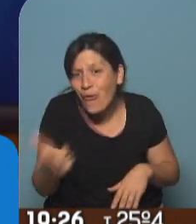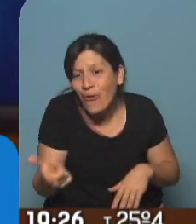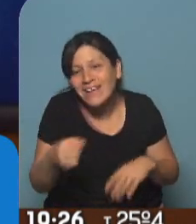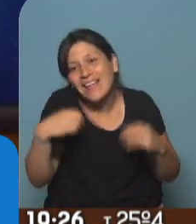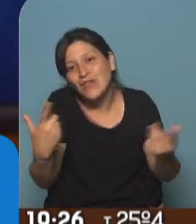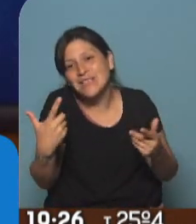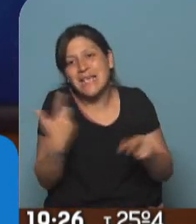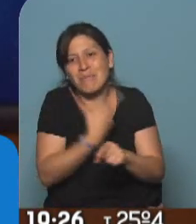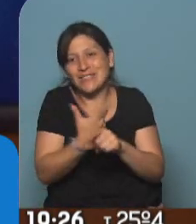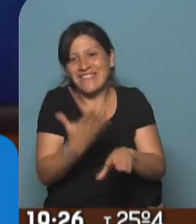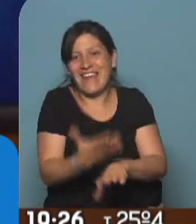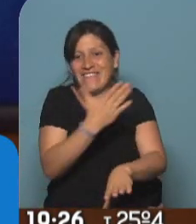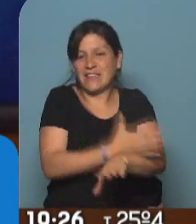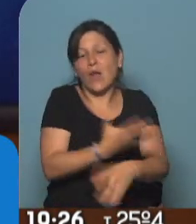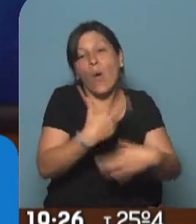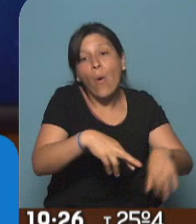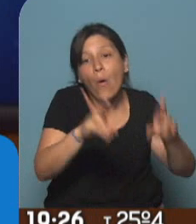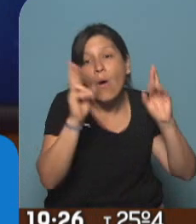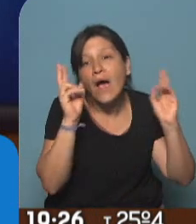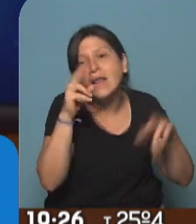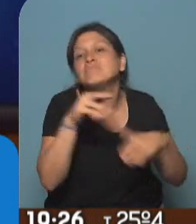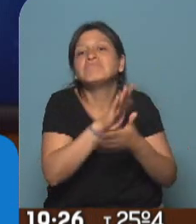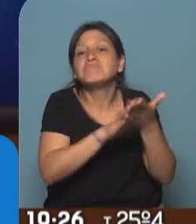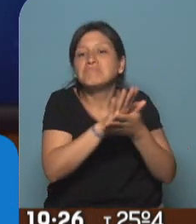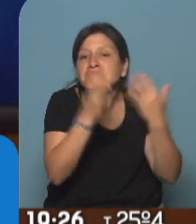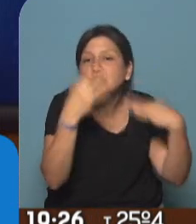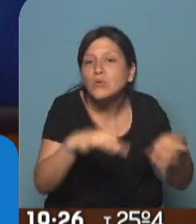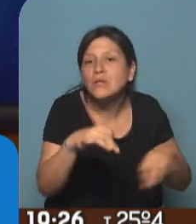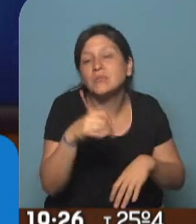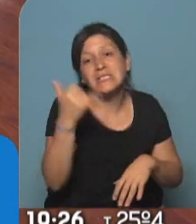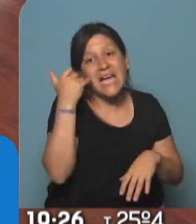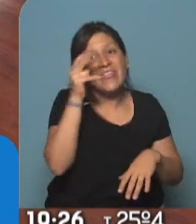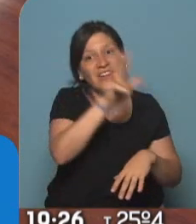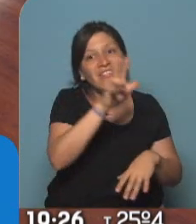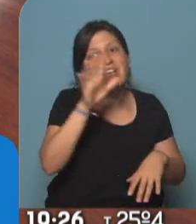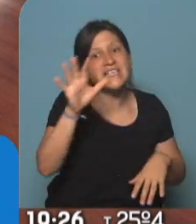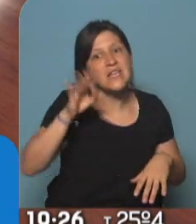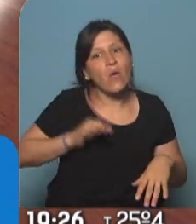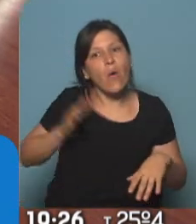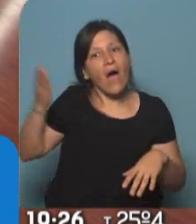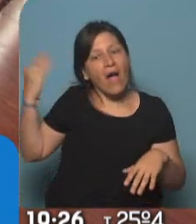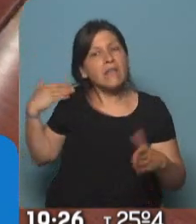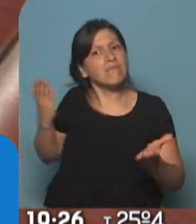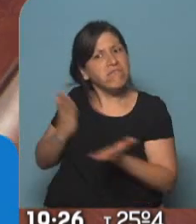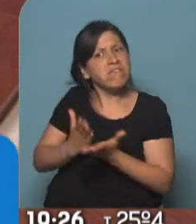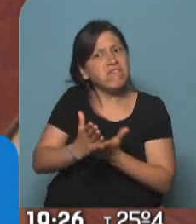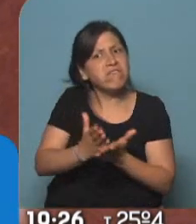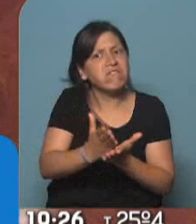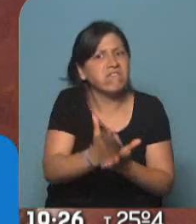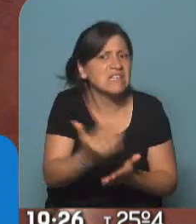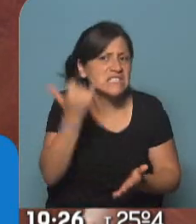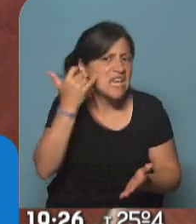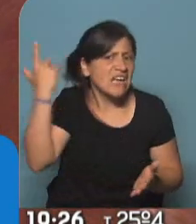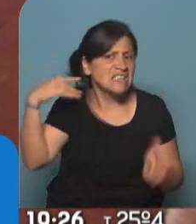ojalá podamos tener y saldar esta deuda como dije al principio que hace 35 años nos guiamos por una norma que estaba absolutamente